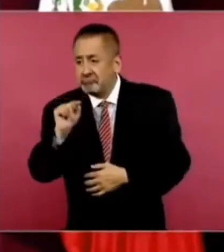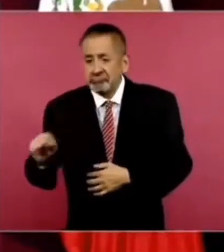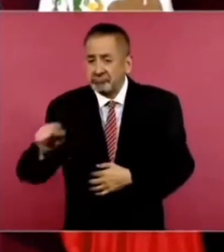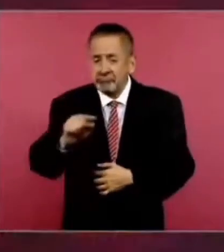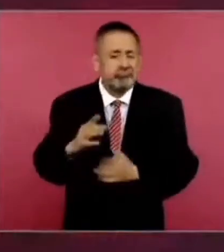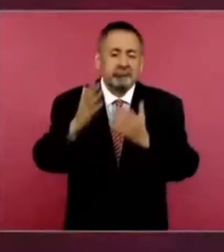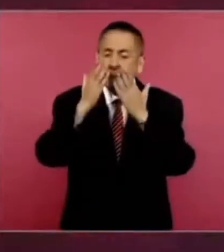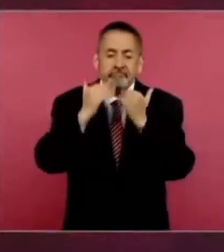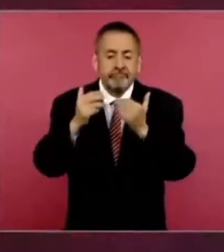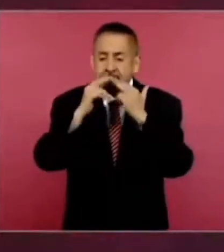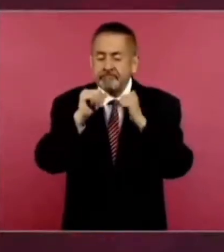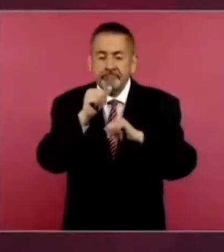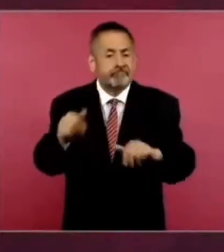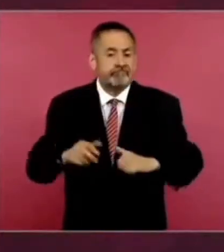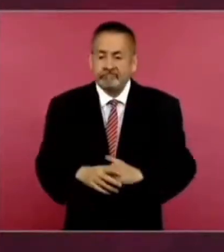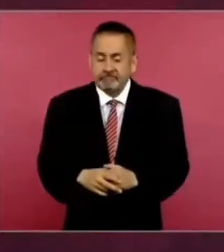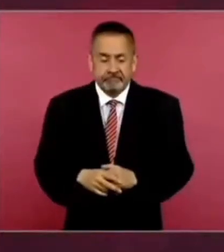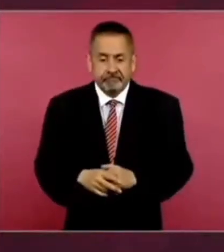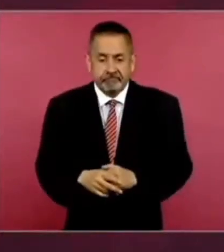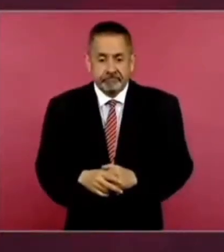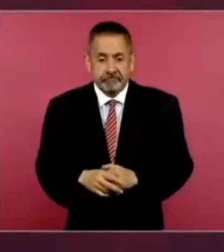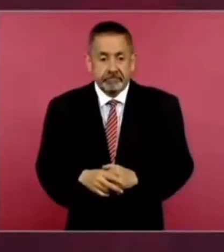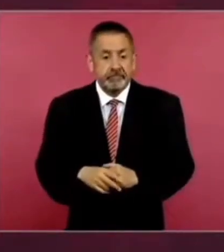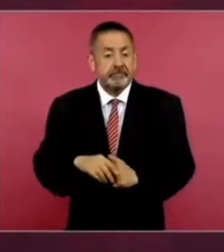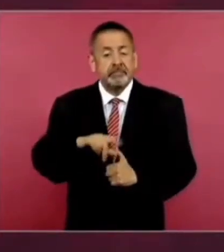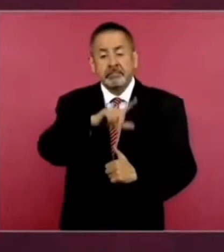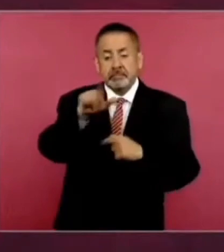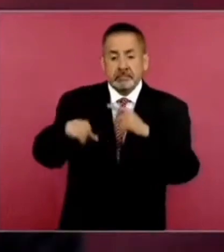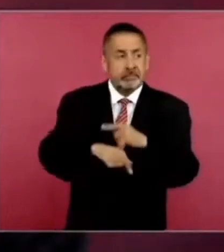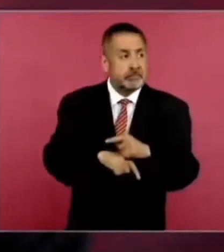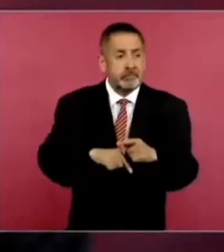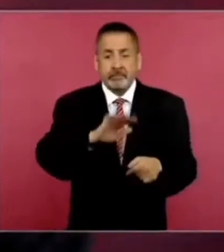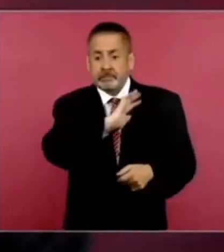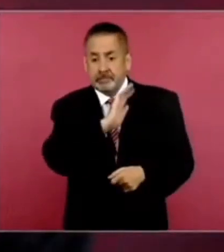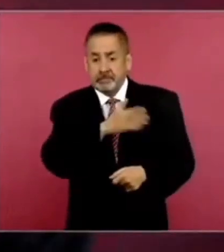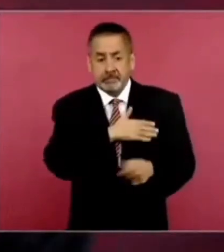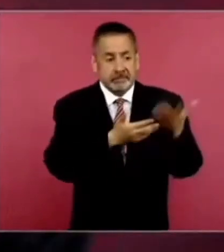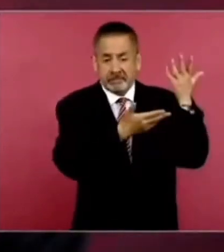La corrupción llegó con los invasores.